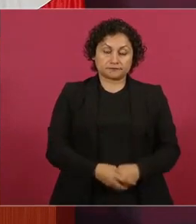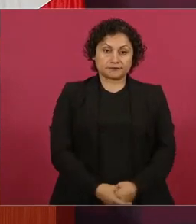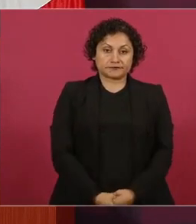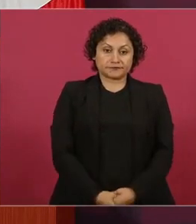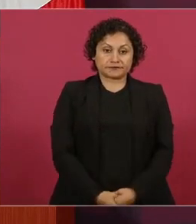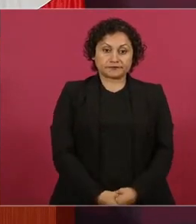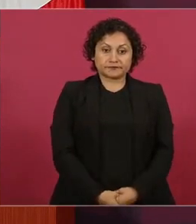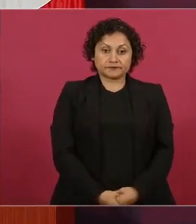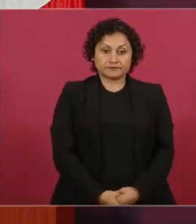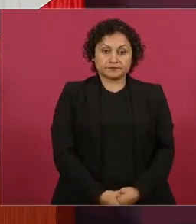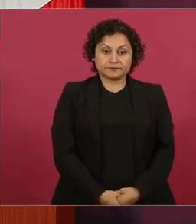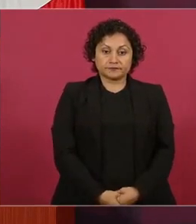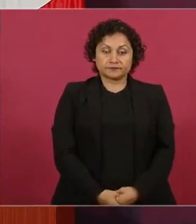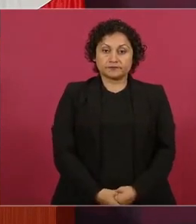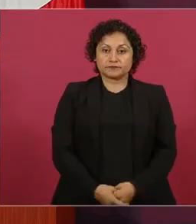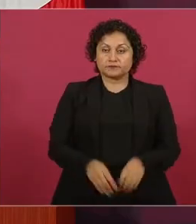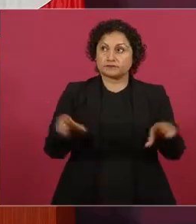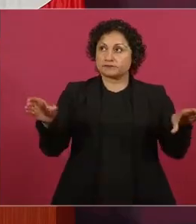No hay ninguna columna abajo.